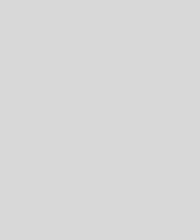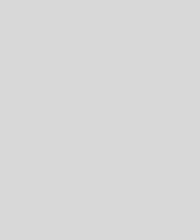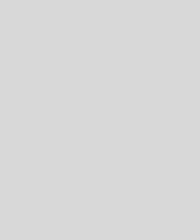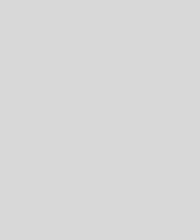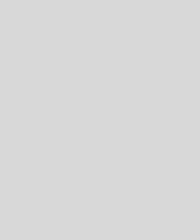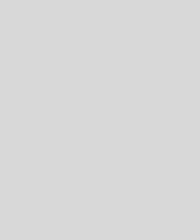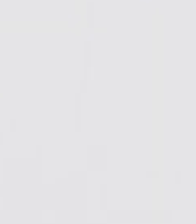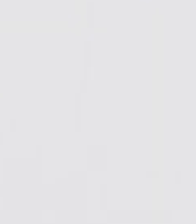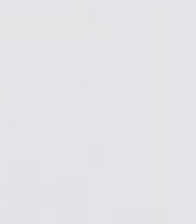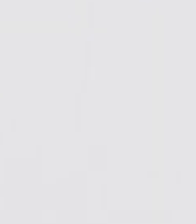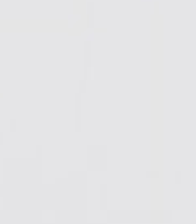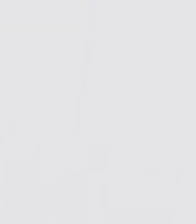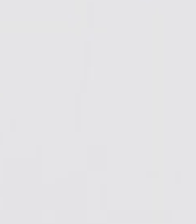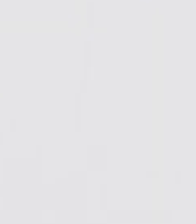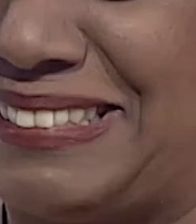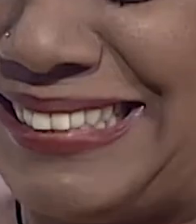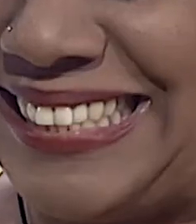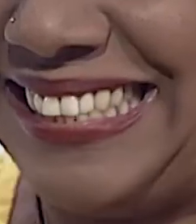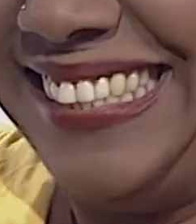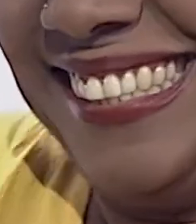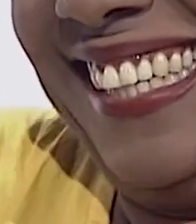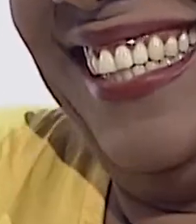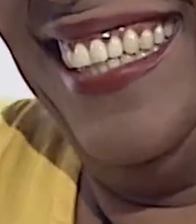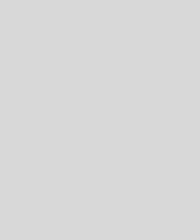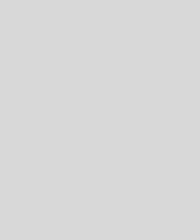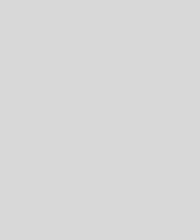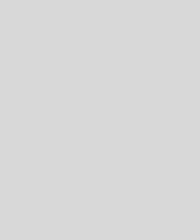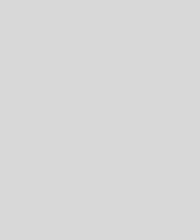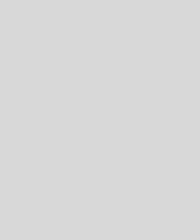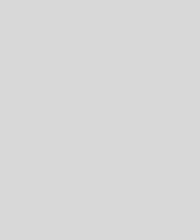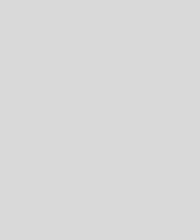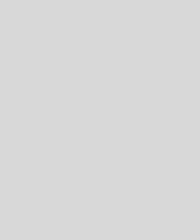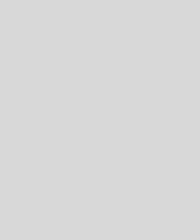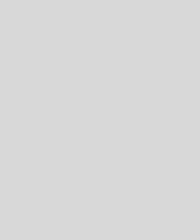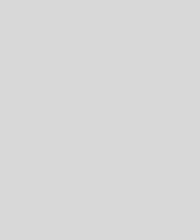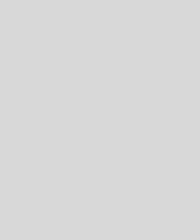se halla se está contigo no más vamos